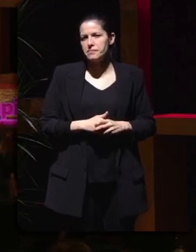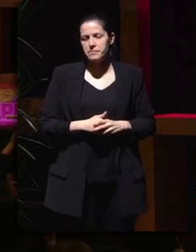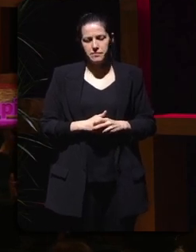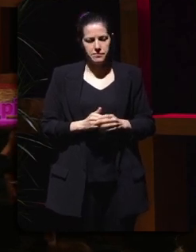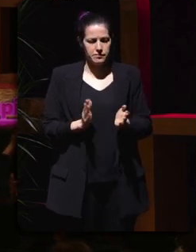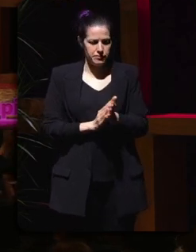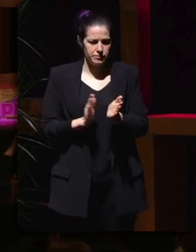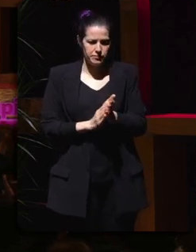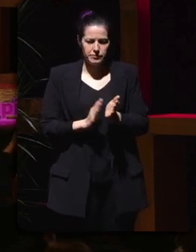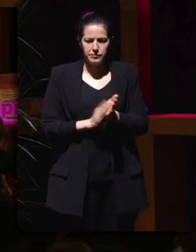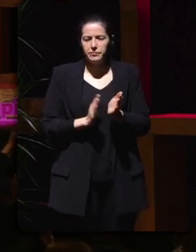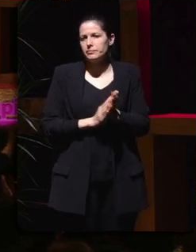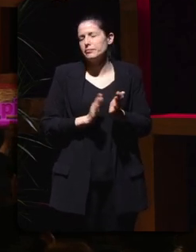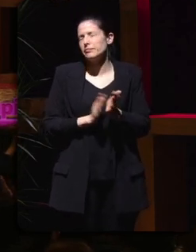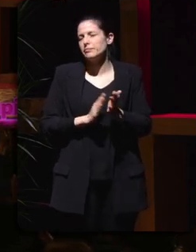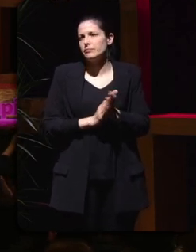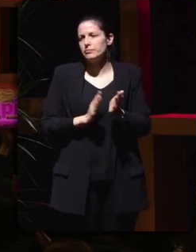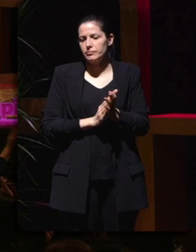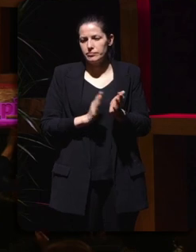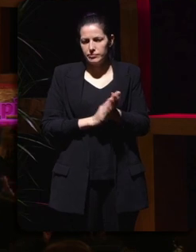es que no lo entiendes